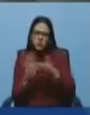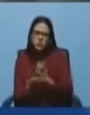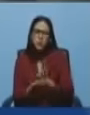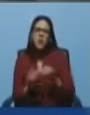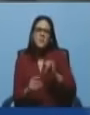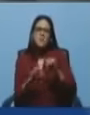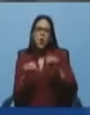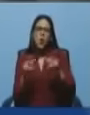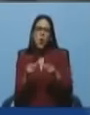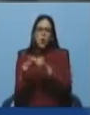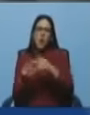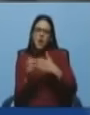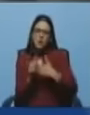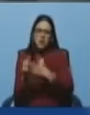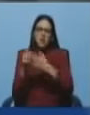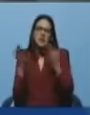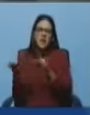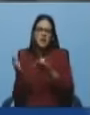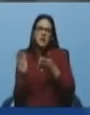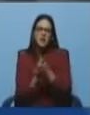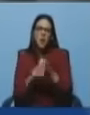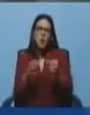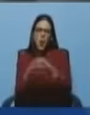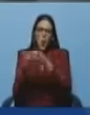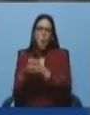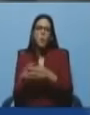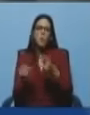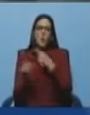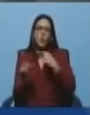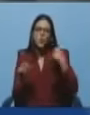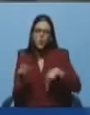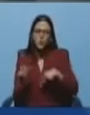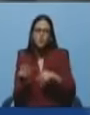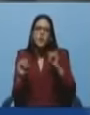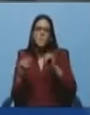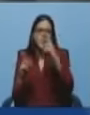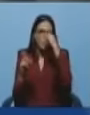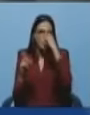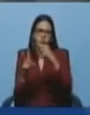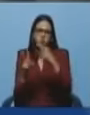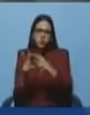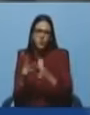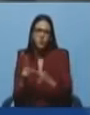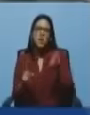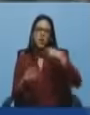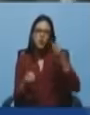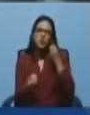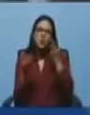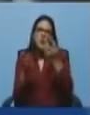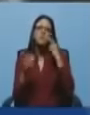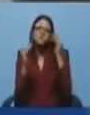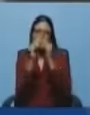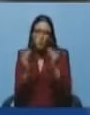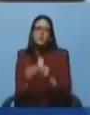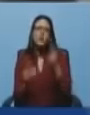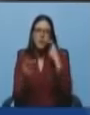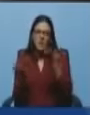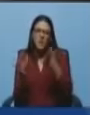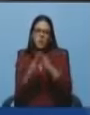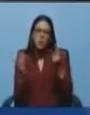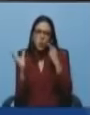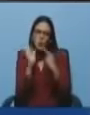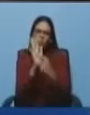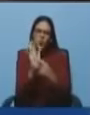parte del líder de la Federación de Rusia, Vladimir Putin. Hemos llevado justamente esta